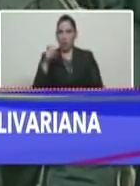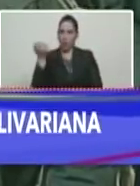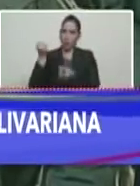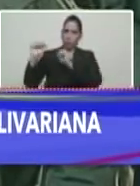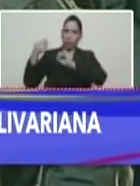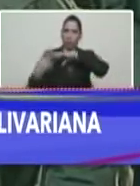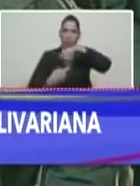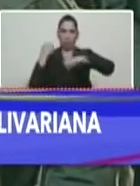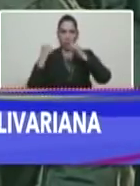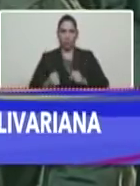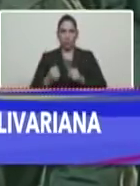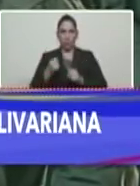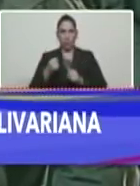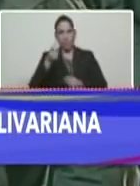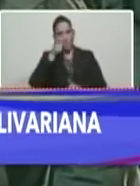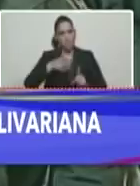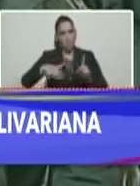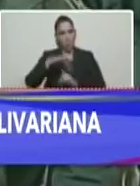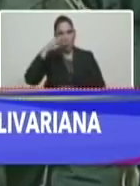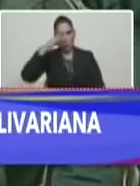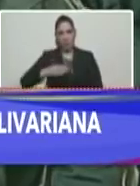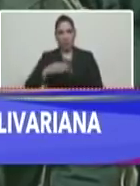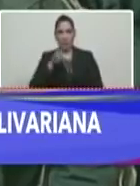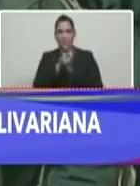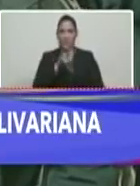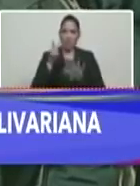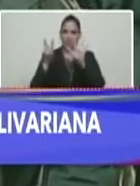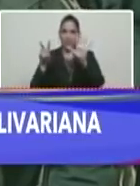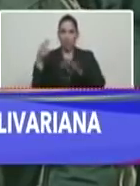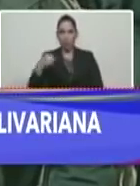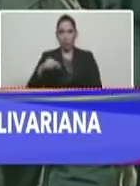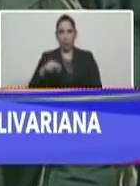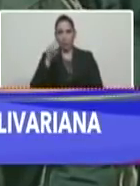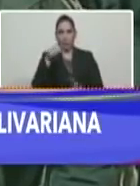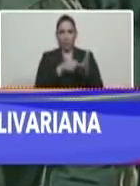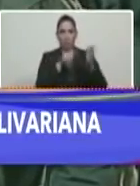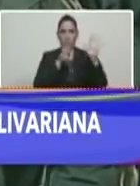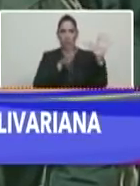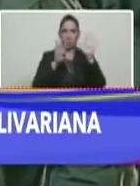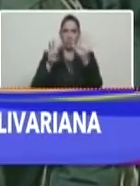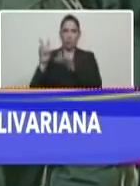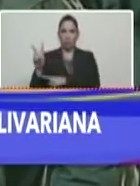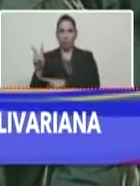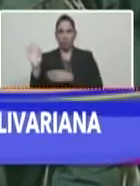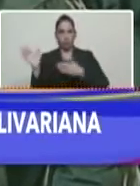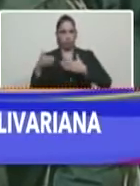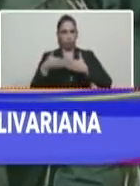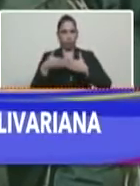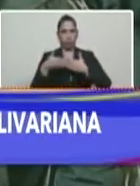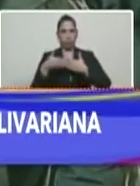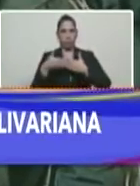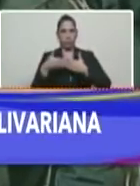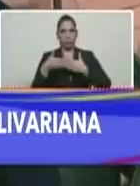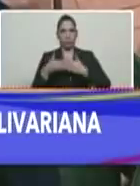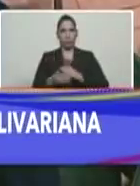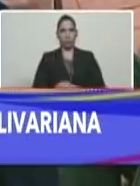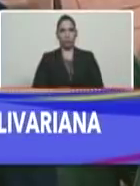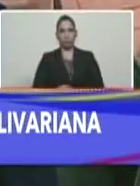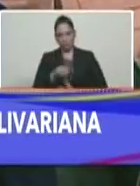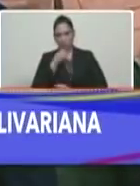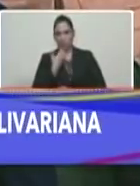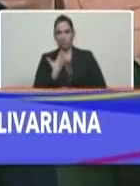cívico-militar patriótica del 27 de noviembre de 1992 ha concluido. Muy